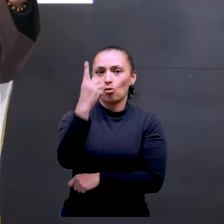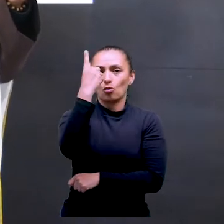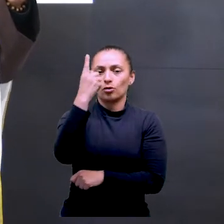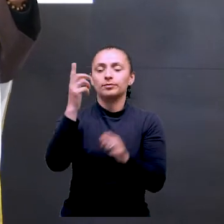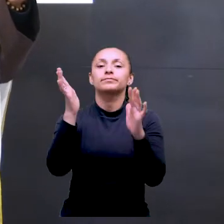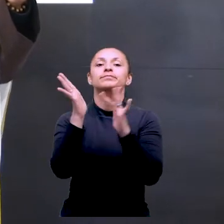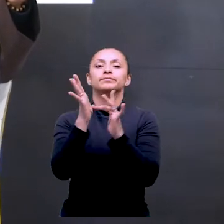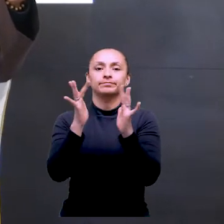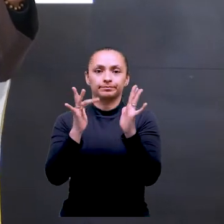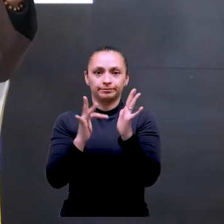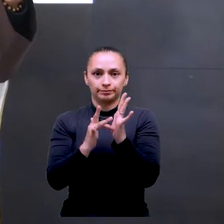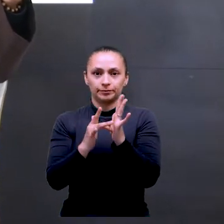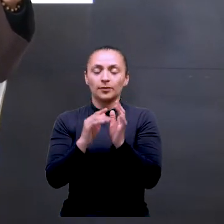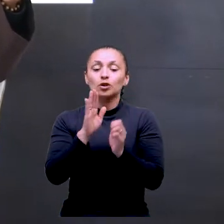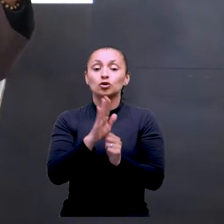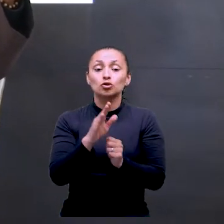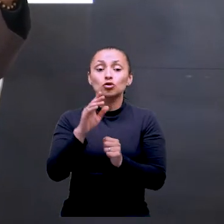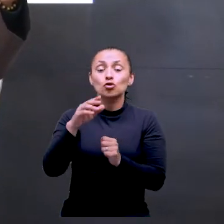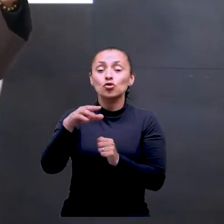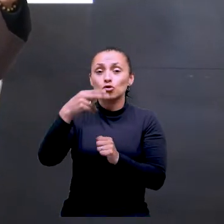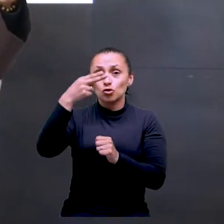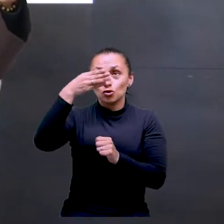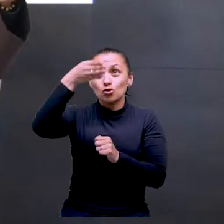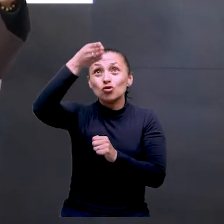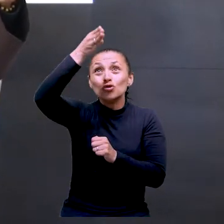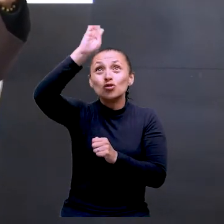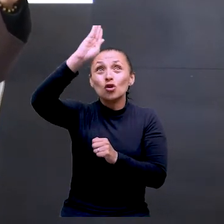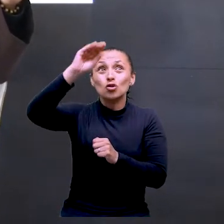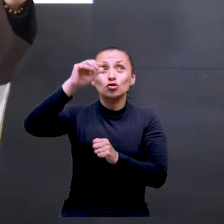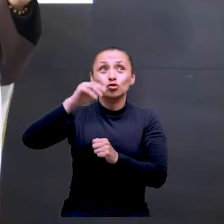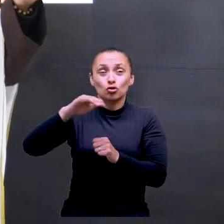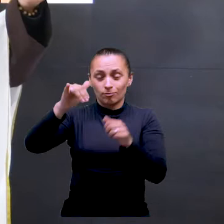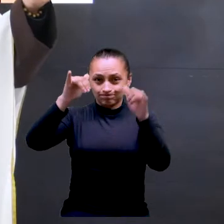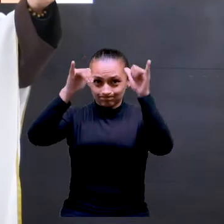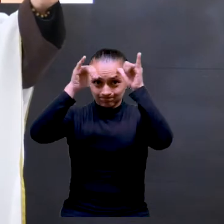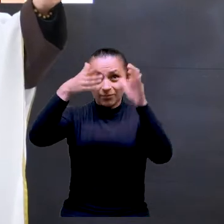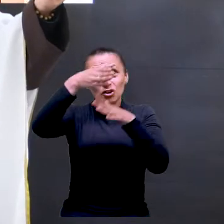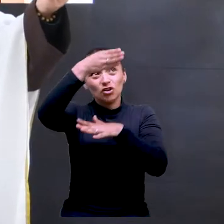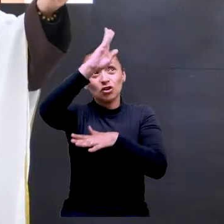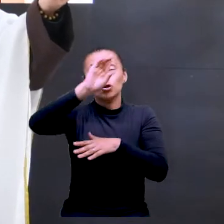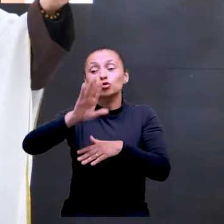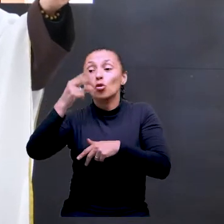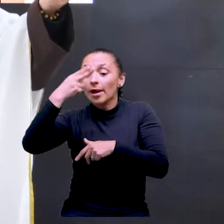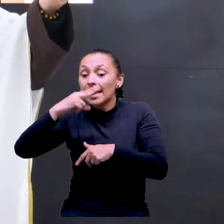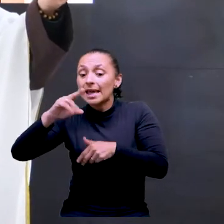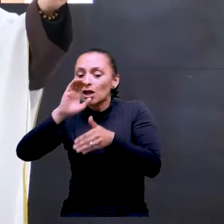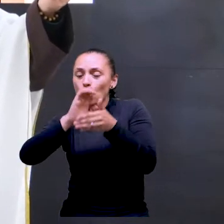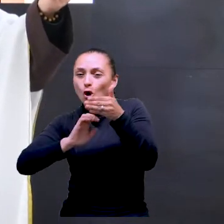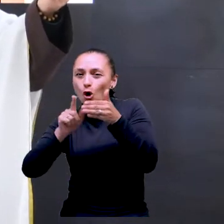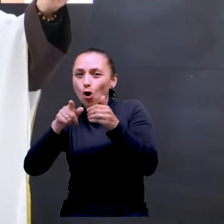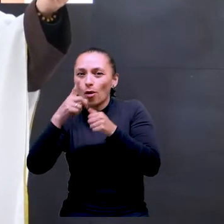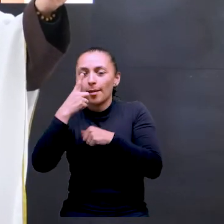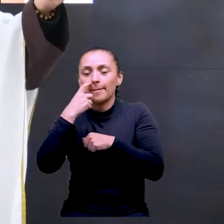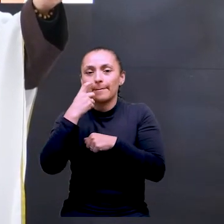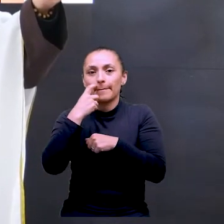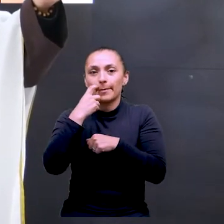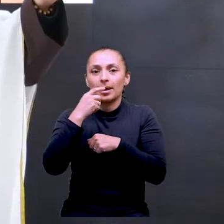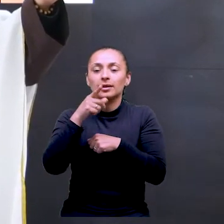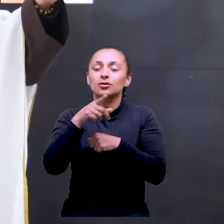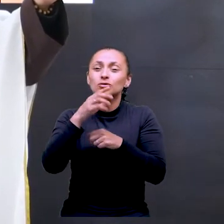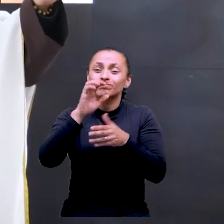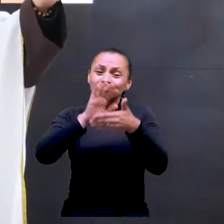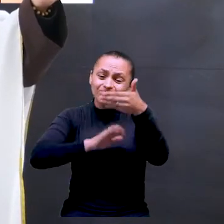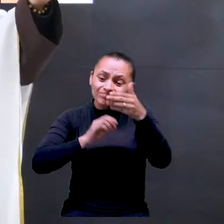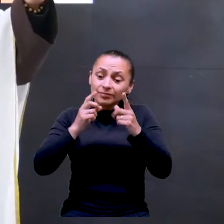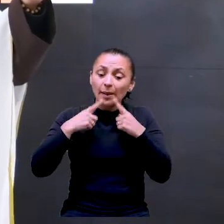hijo único jesucristo señor dios cordero de dios hijo del padre tu que quitas el pecado